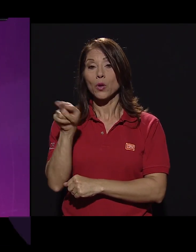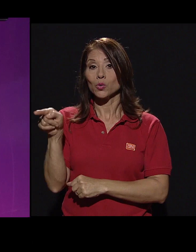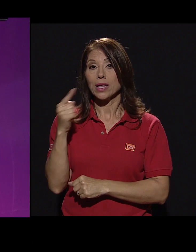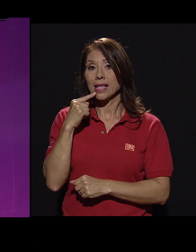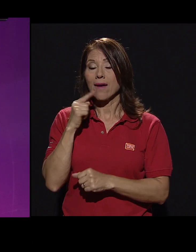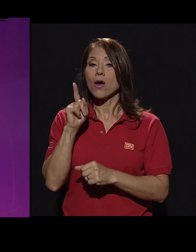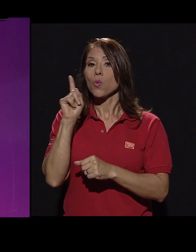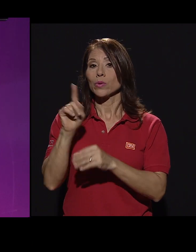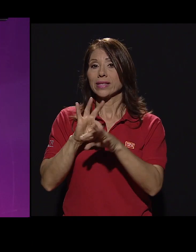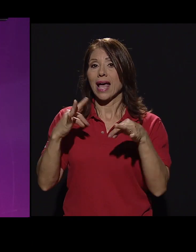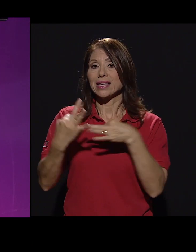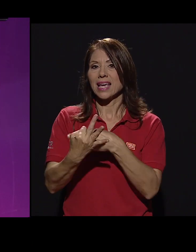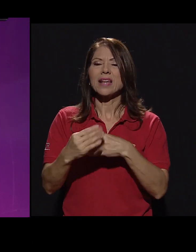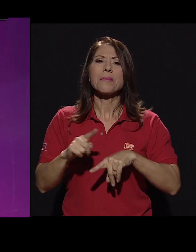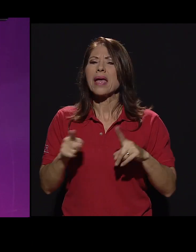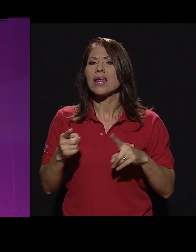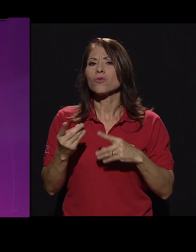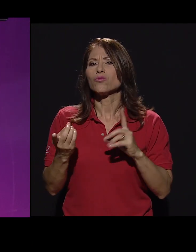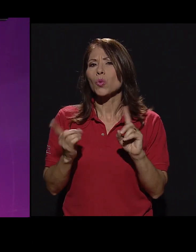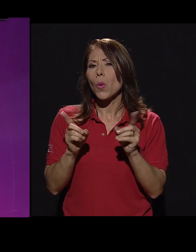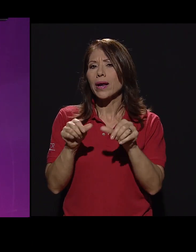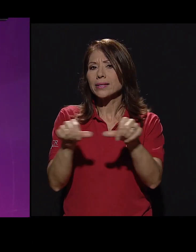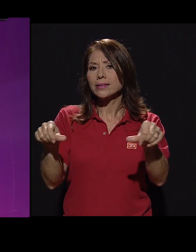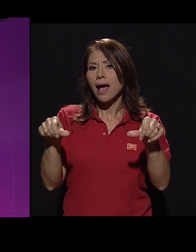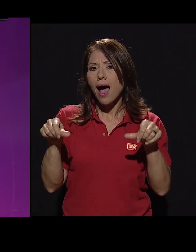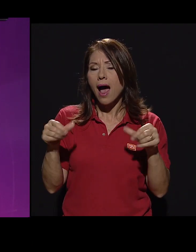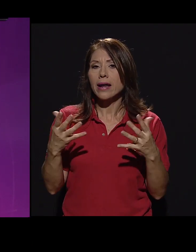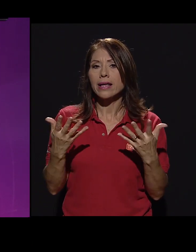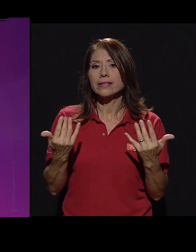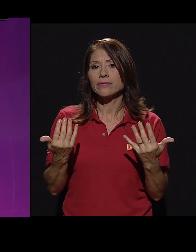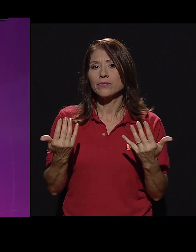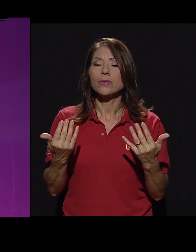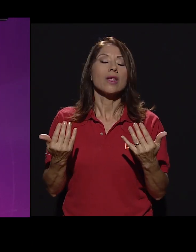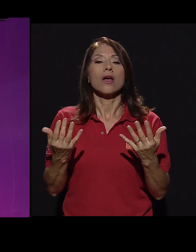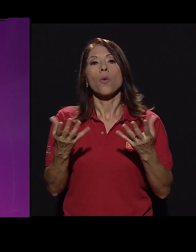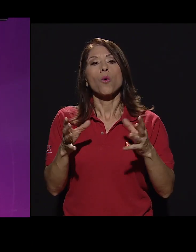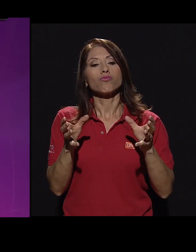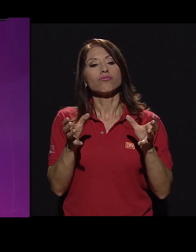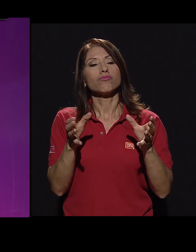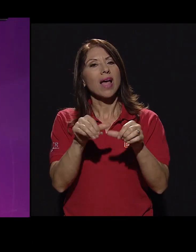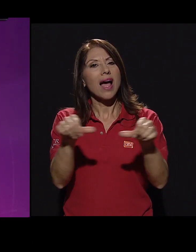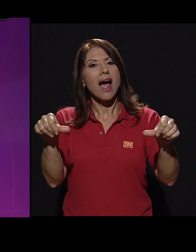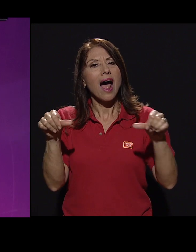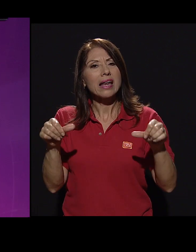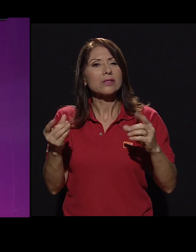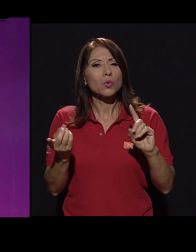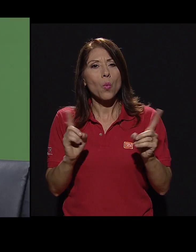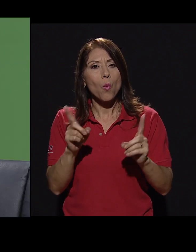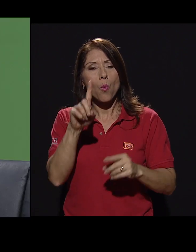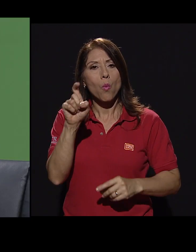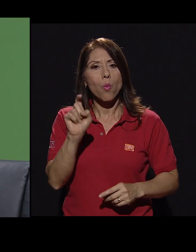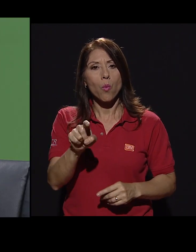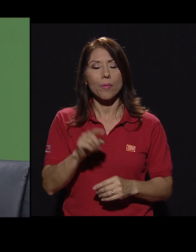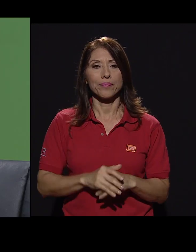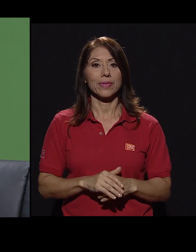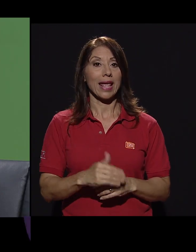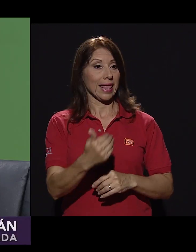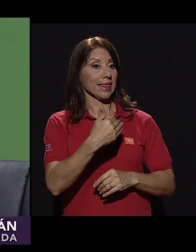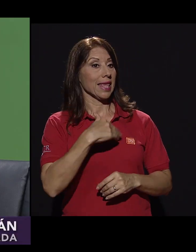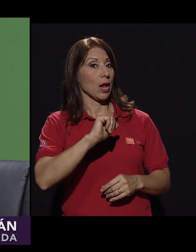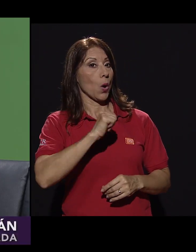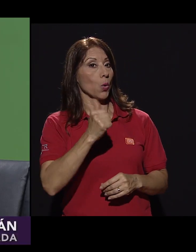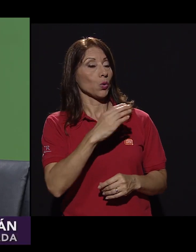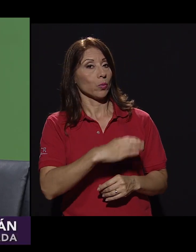talleres Que va a tener este congreso Pero ¿Qué áreas O grandes áreas Va a tener este congreso? Tiene otro